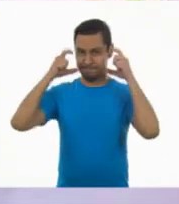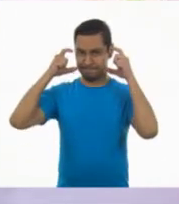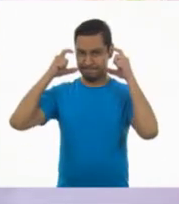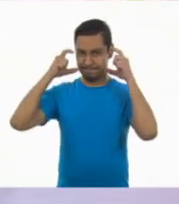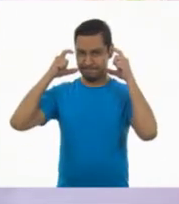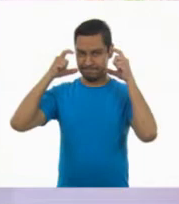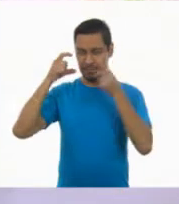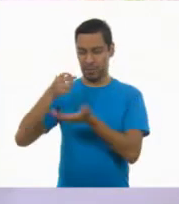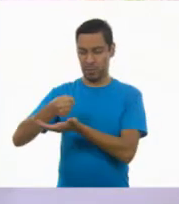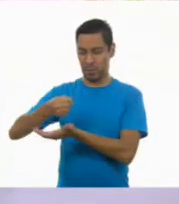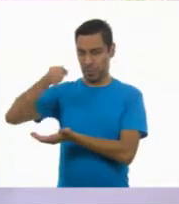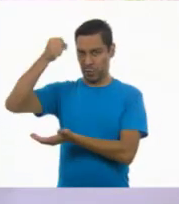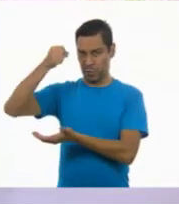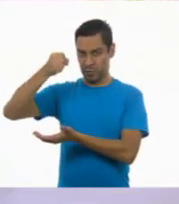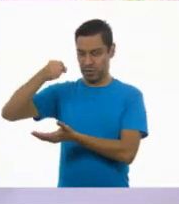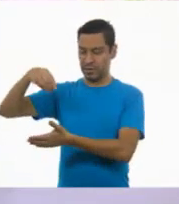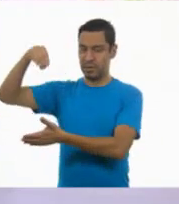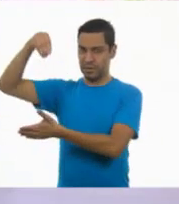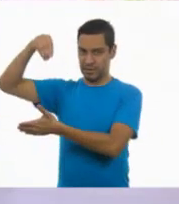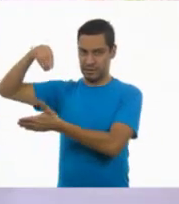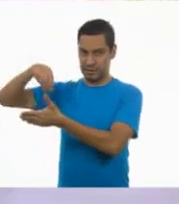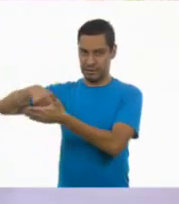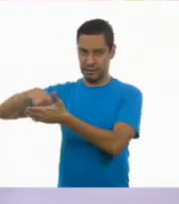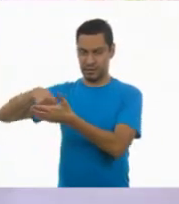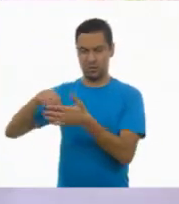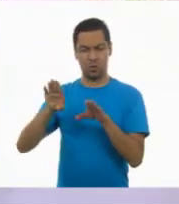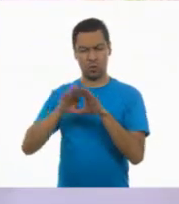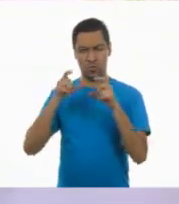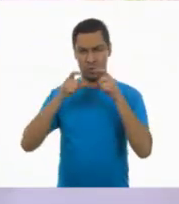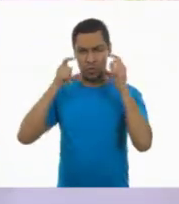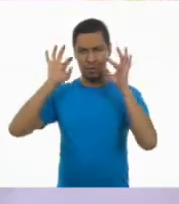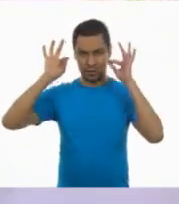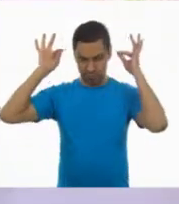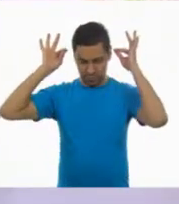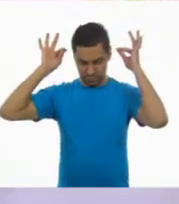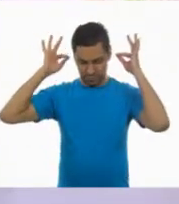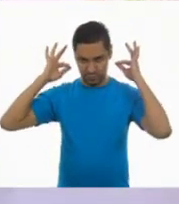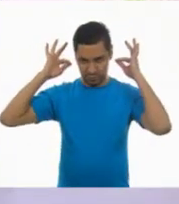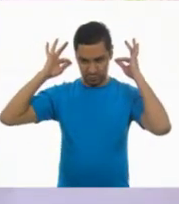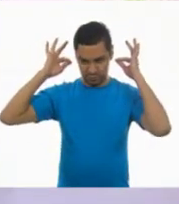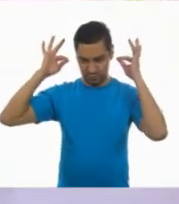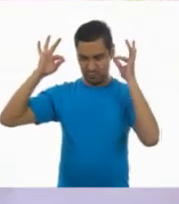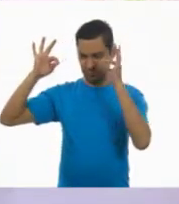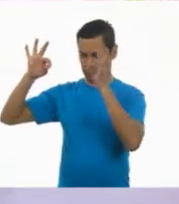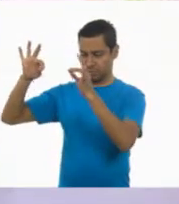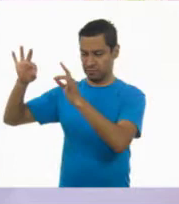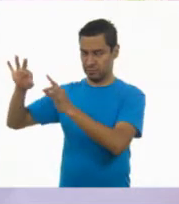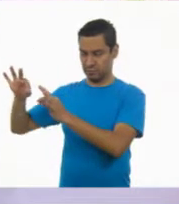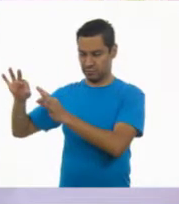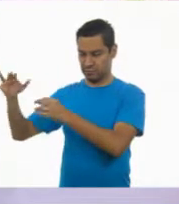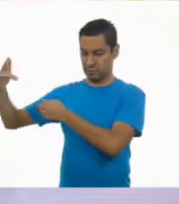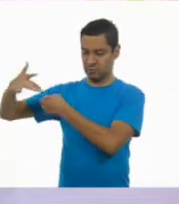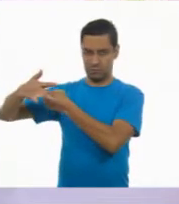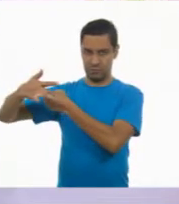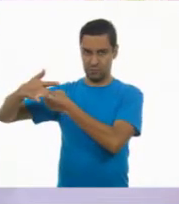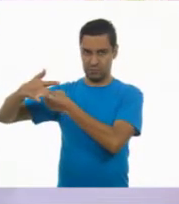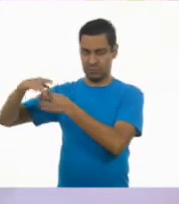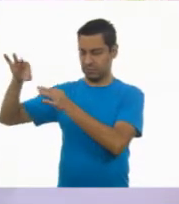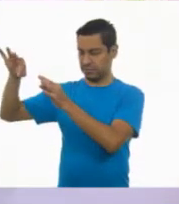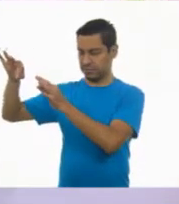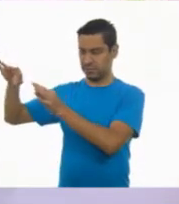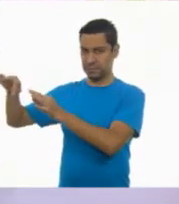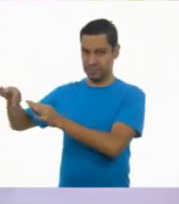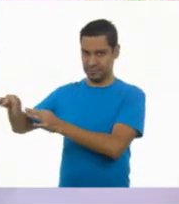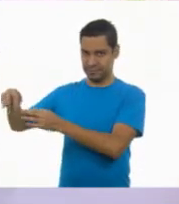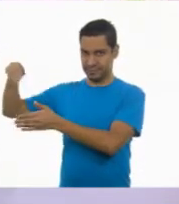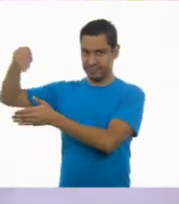bolsita. Lo primero que tenemos que hacer es tomarlo de las agarraderas y con mucho cuidado de no tocar la parte externa, así lo doblamos